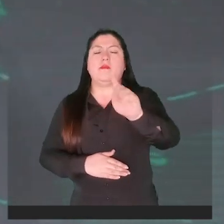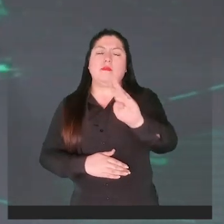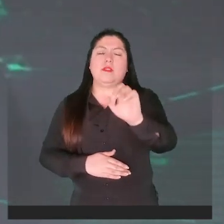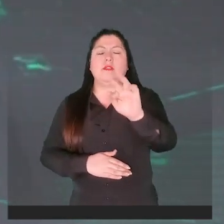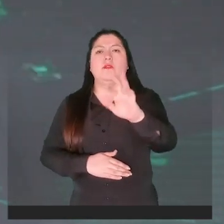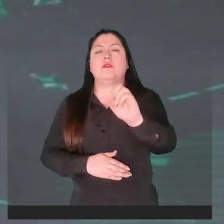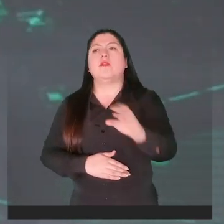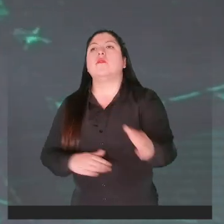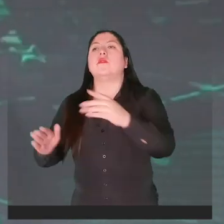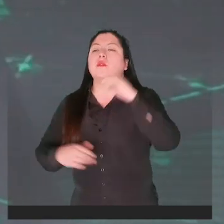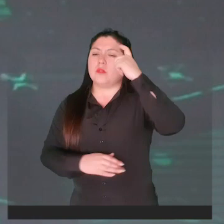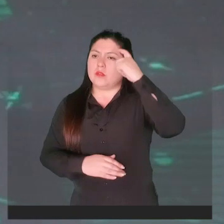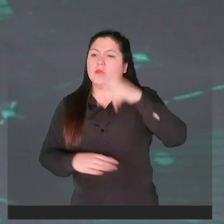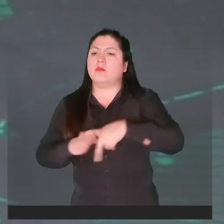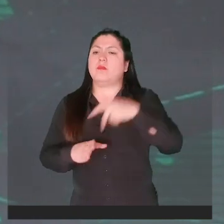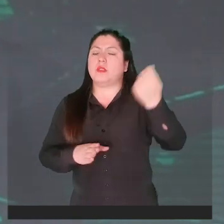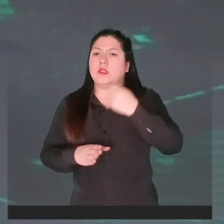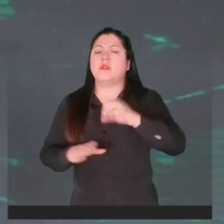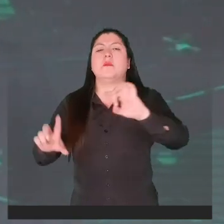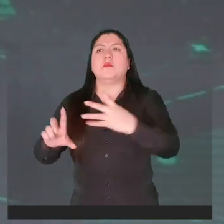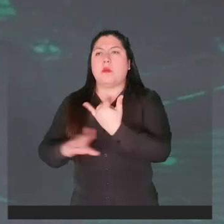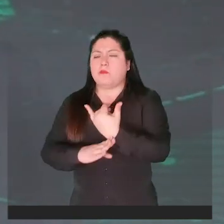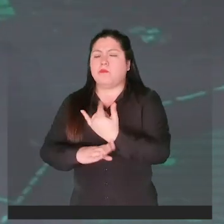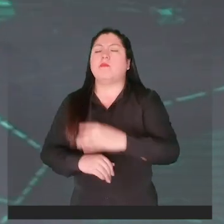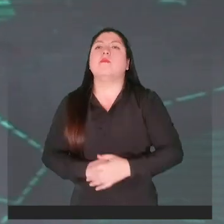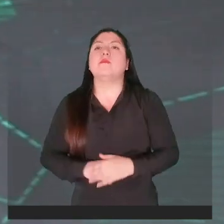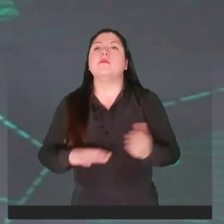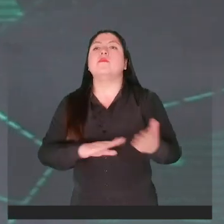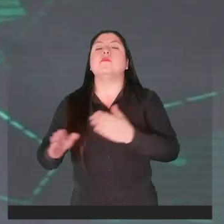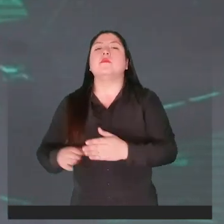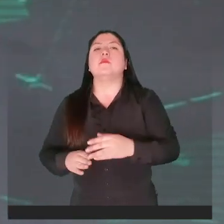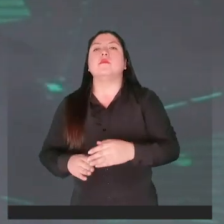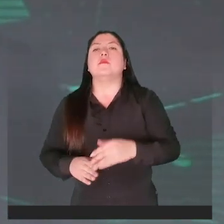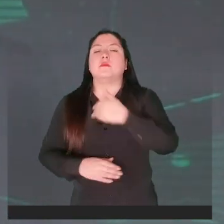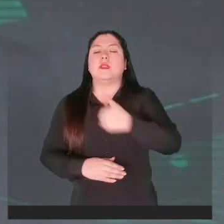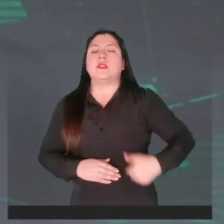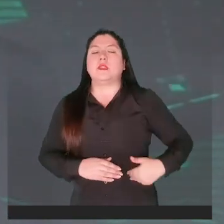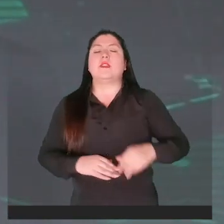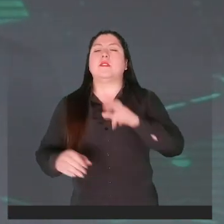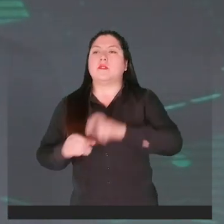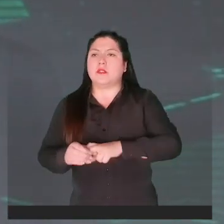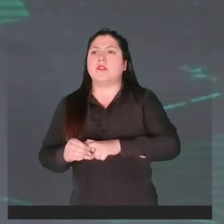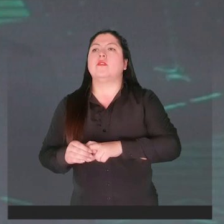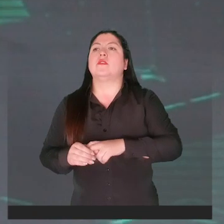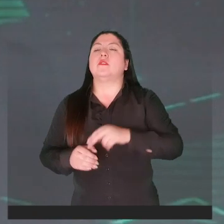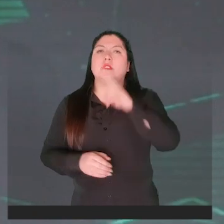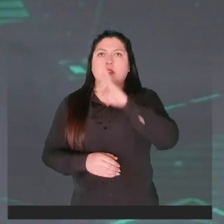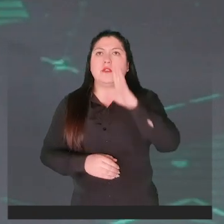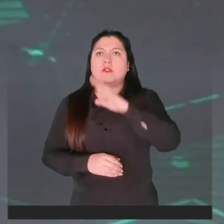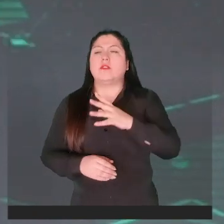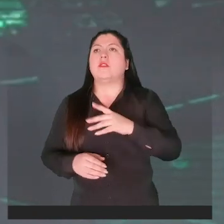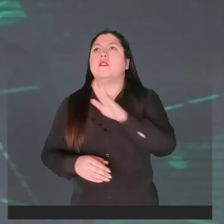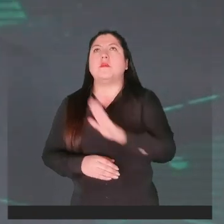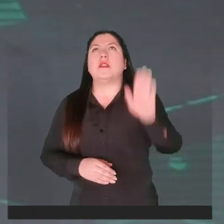saludo al gobernador del Meta, Juan Guillermo Zuluaga, que nos acompaña virtualmente. Saludo también al expresidente de la Federación, al presidente